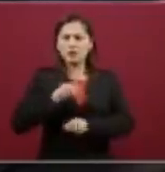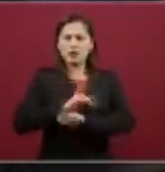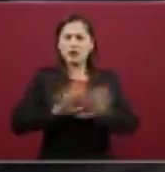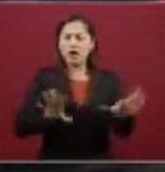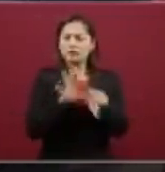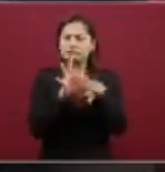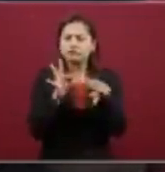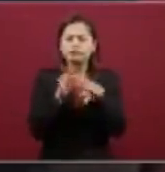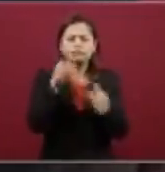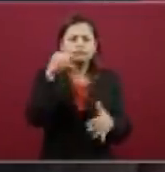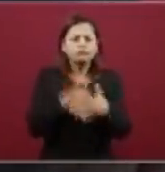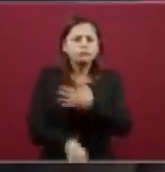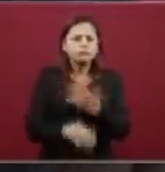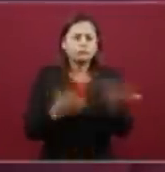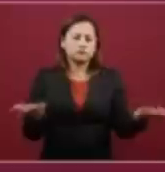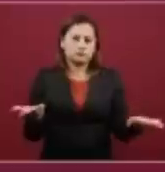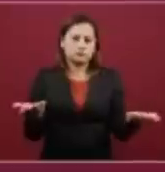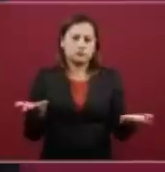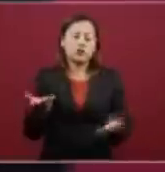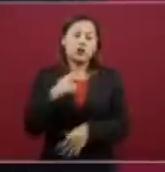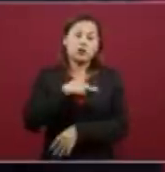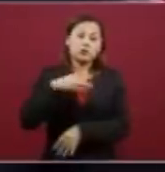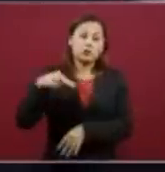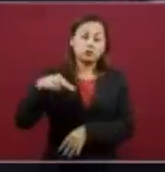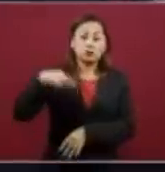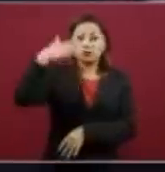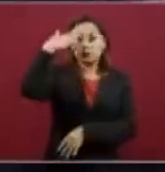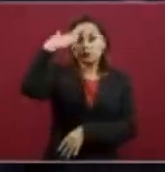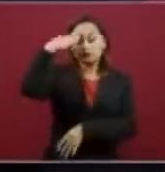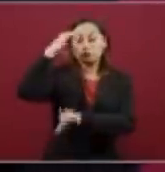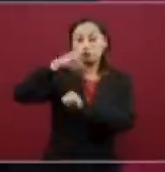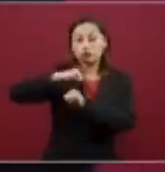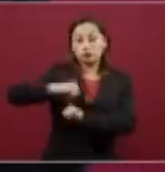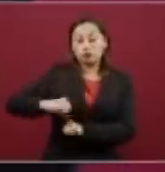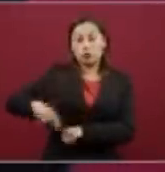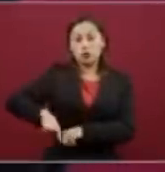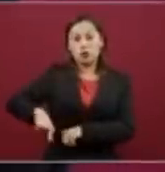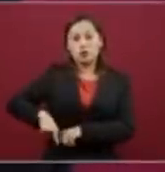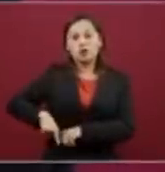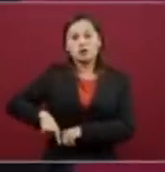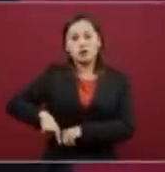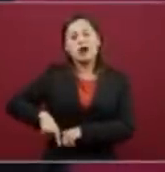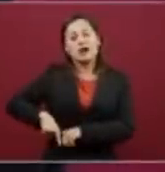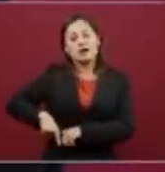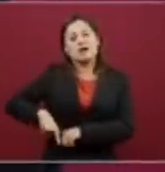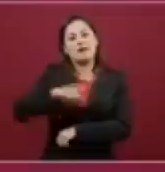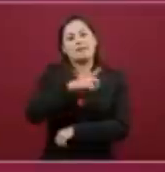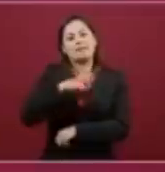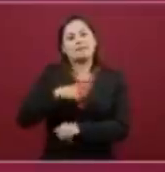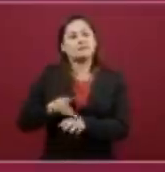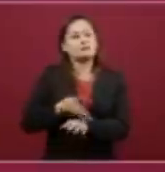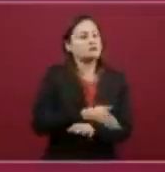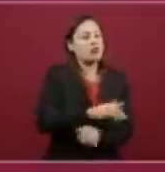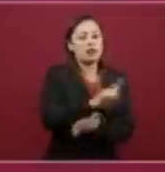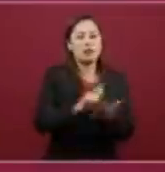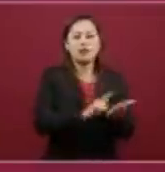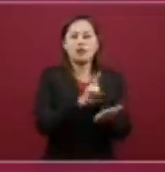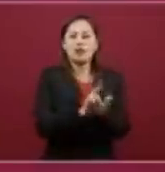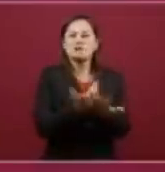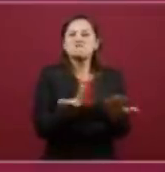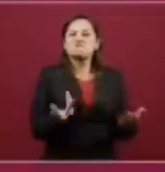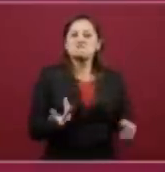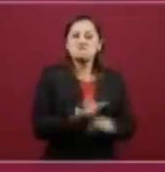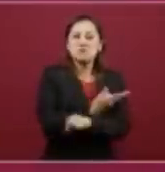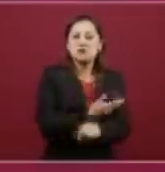que corresponde a nosotros como autoridad, pues ver qué procede legalmente, pero no